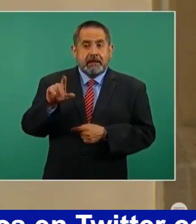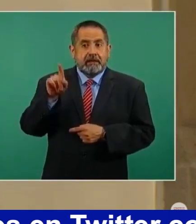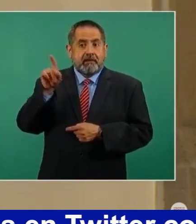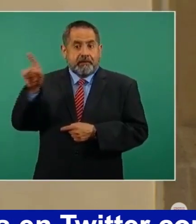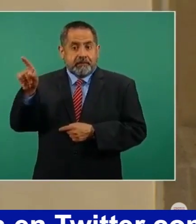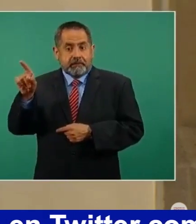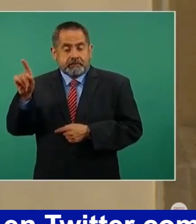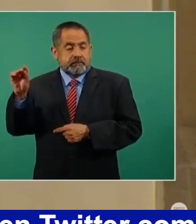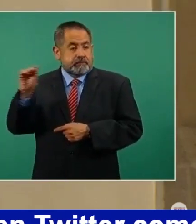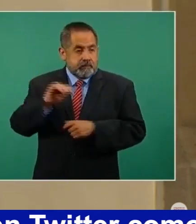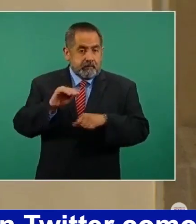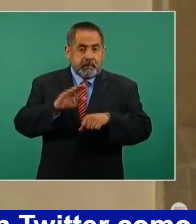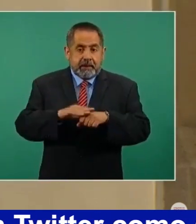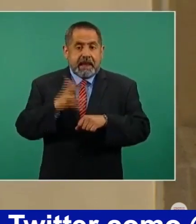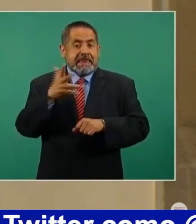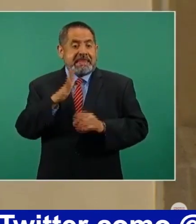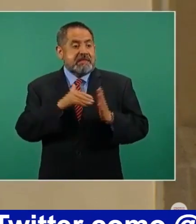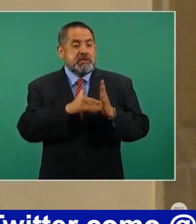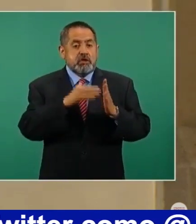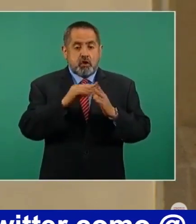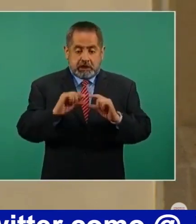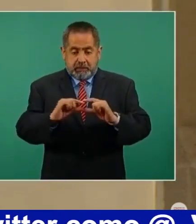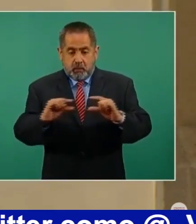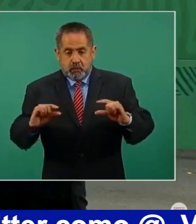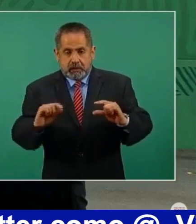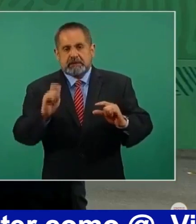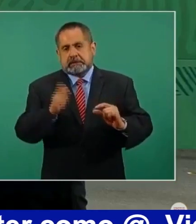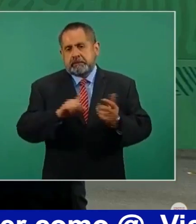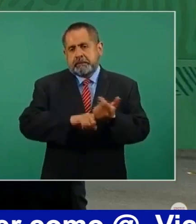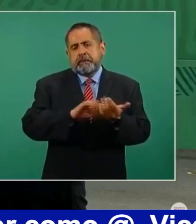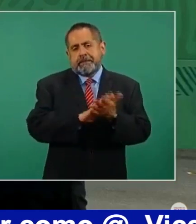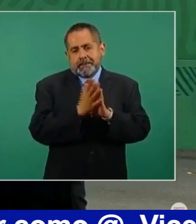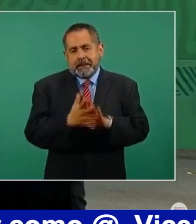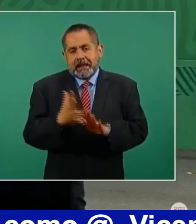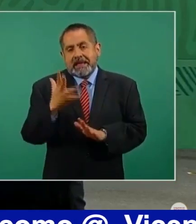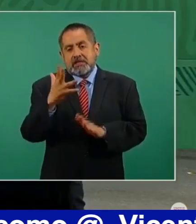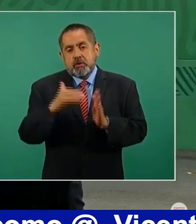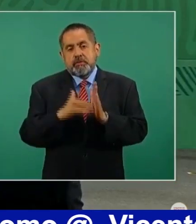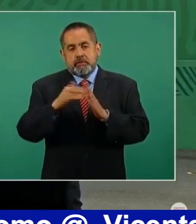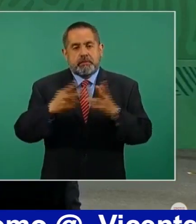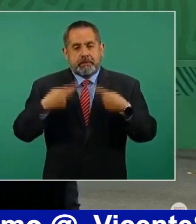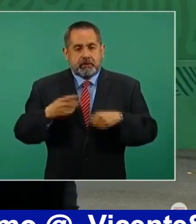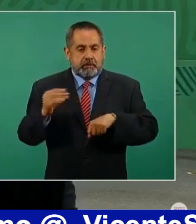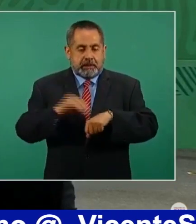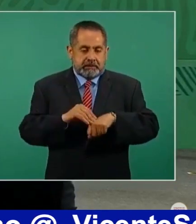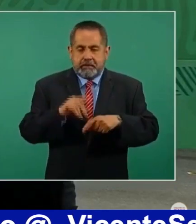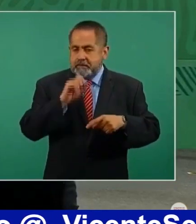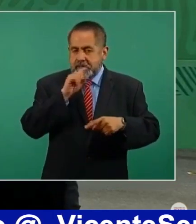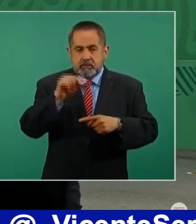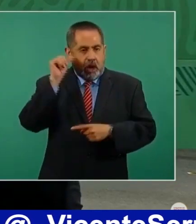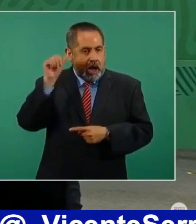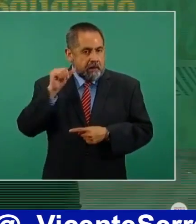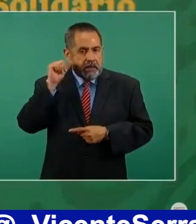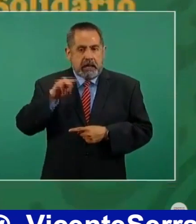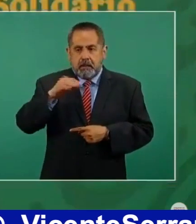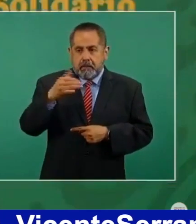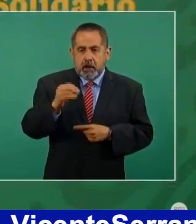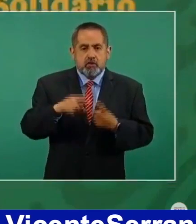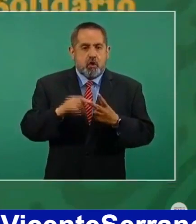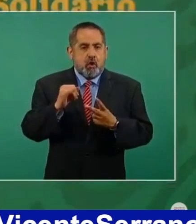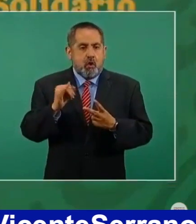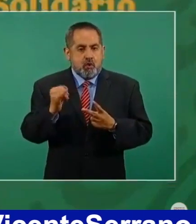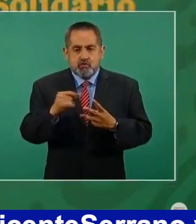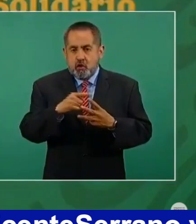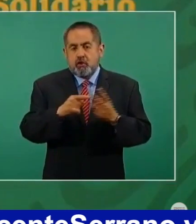millones de personas adicionales a lo ya previsto, y otra vez sería abril, mayo, junio y julio. Entonces,